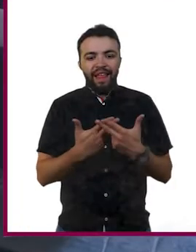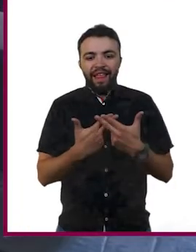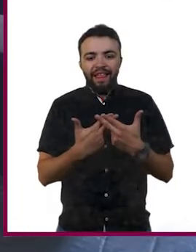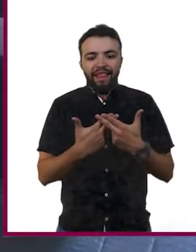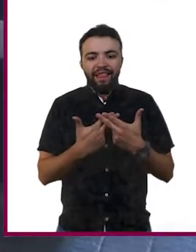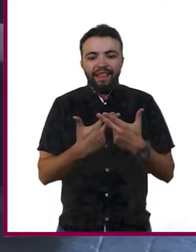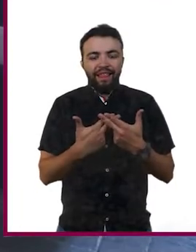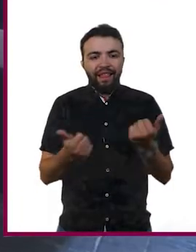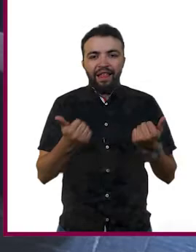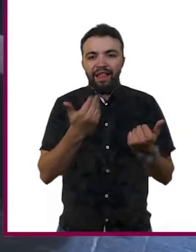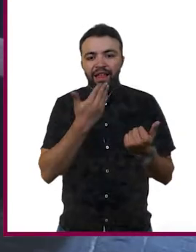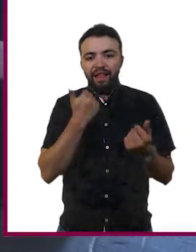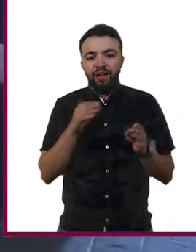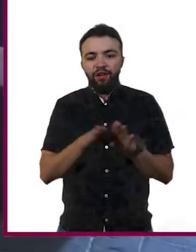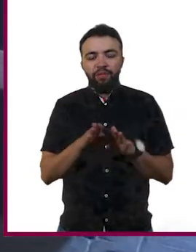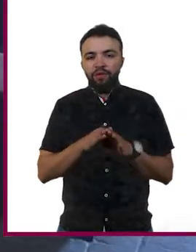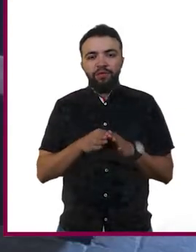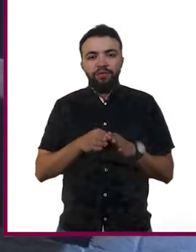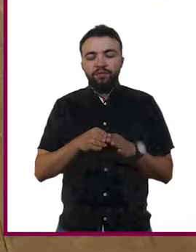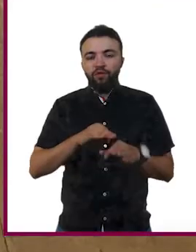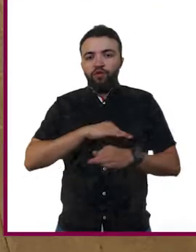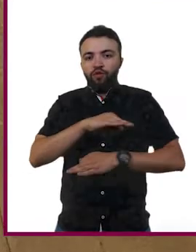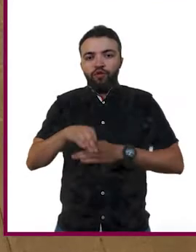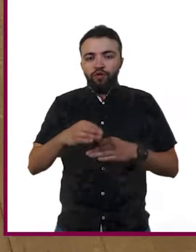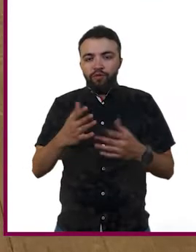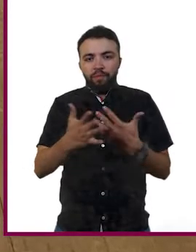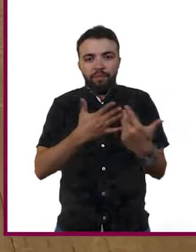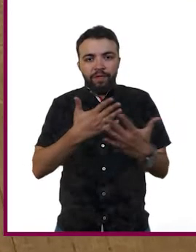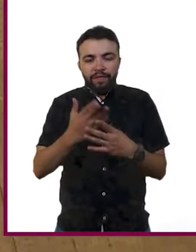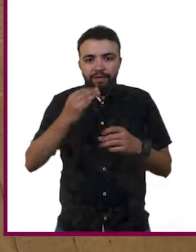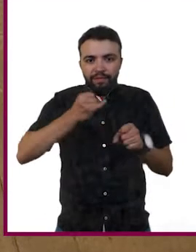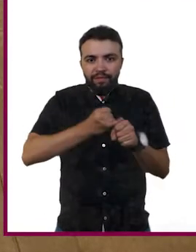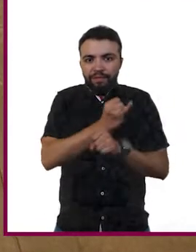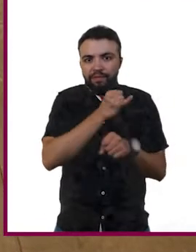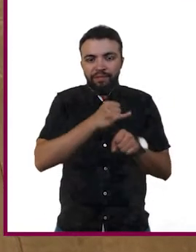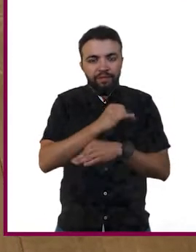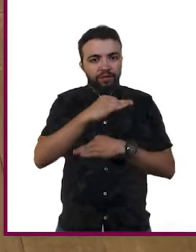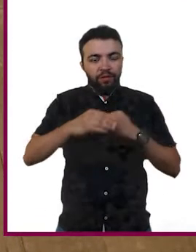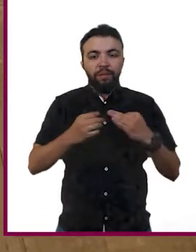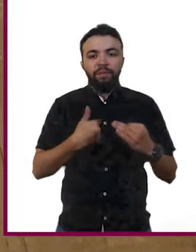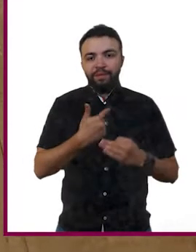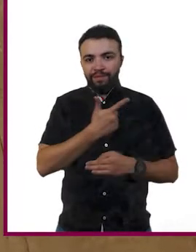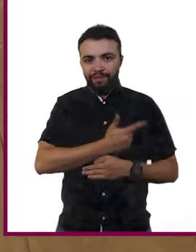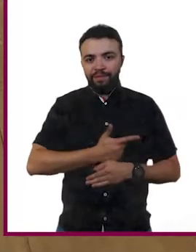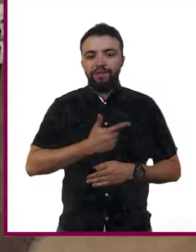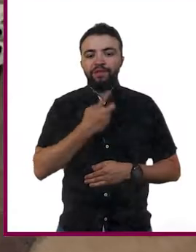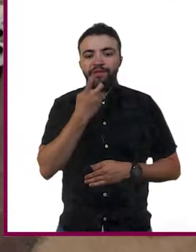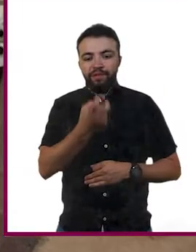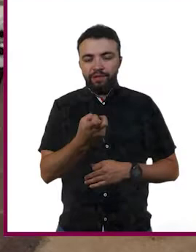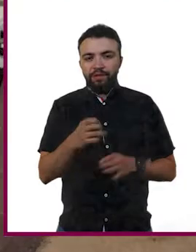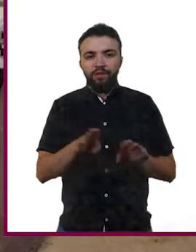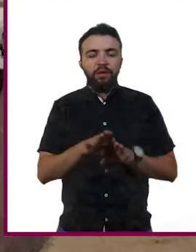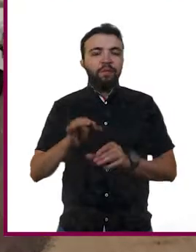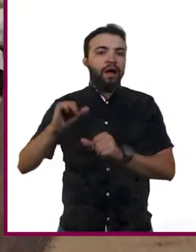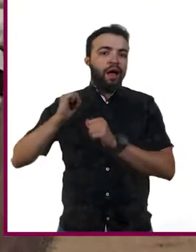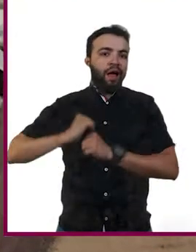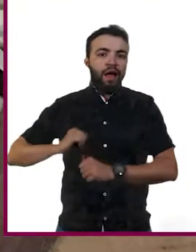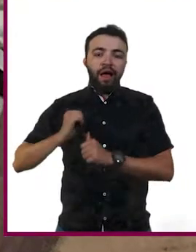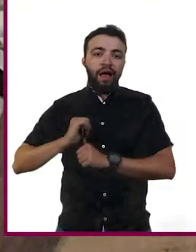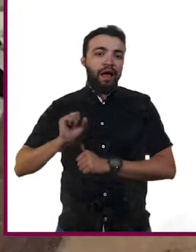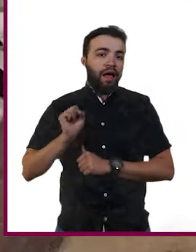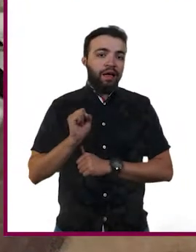serie. En el caso concreto de los clavecines son instrumentos que es un poco a la usanza antigua, que